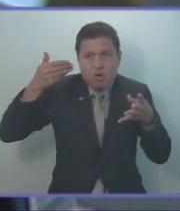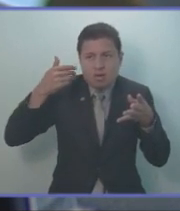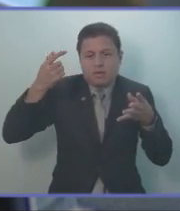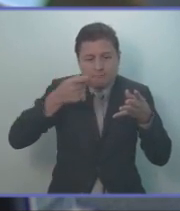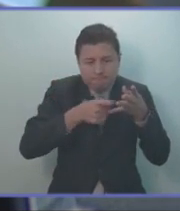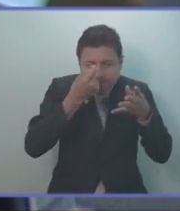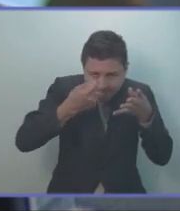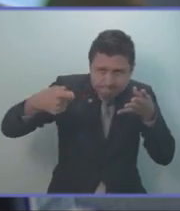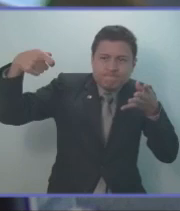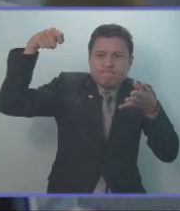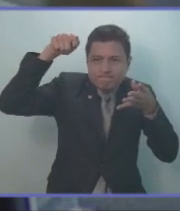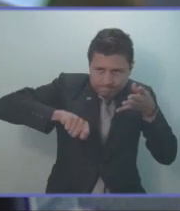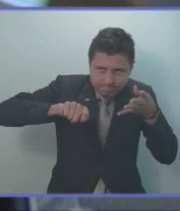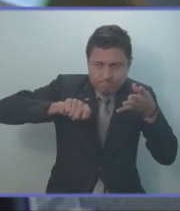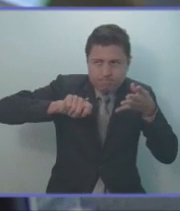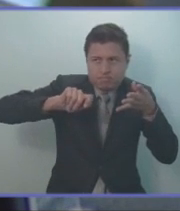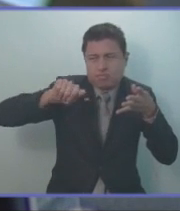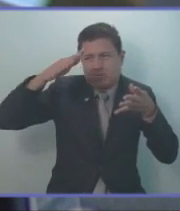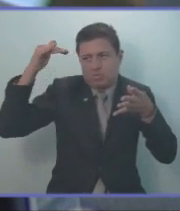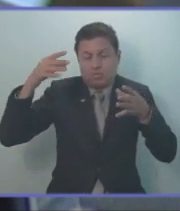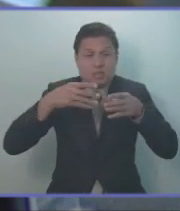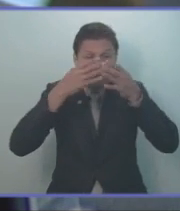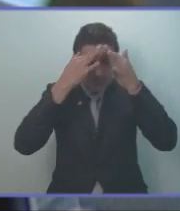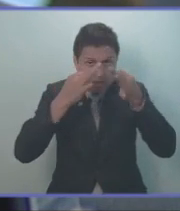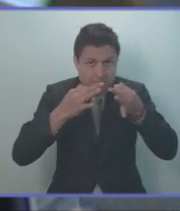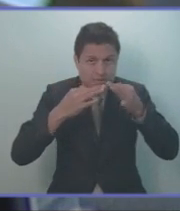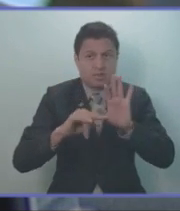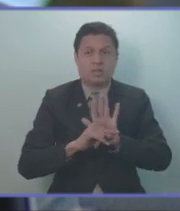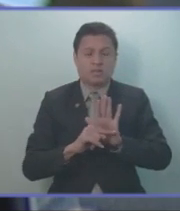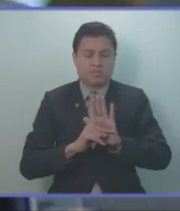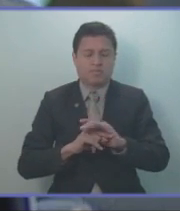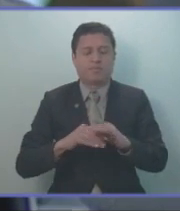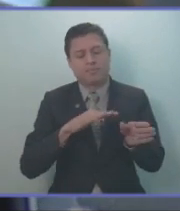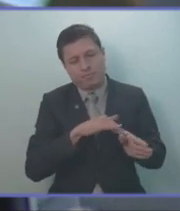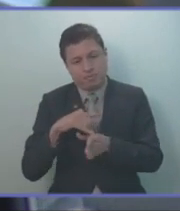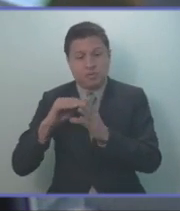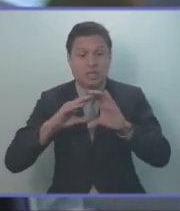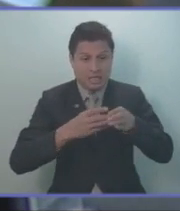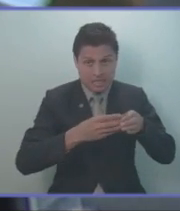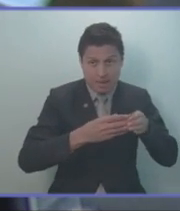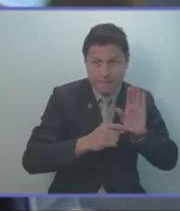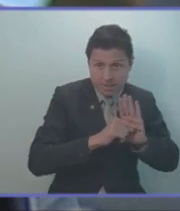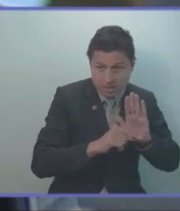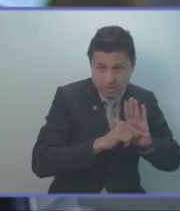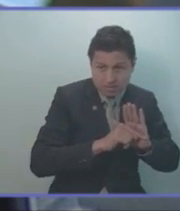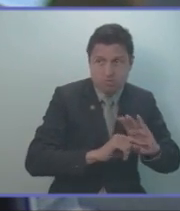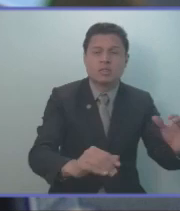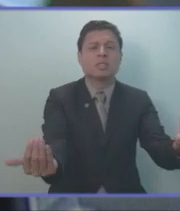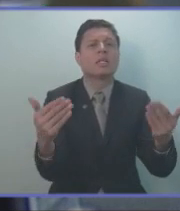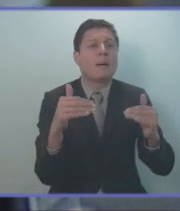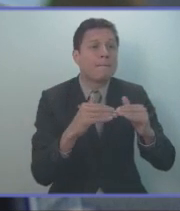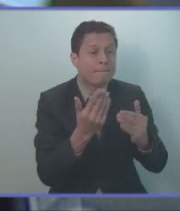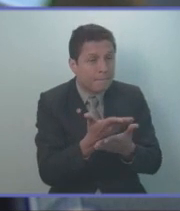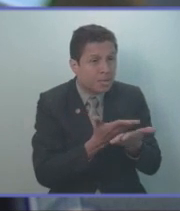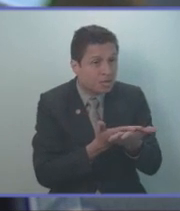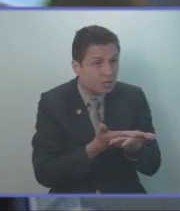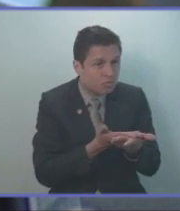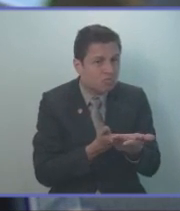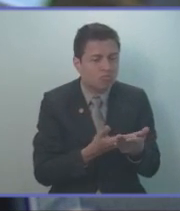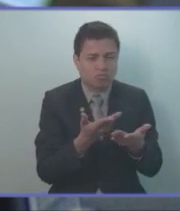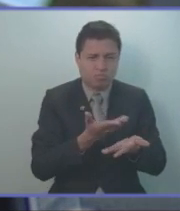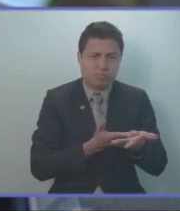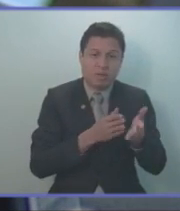instrumento internacional. El dictamen desfavorable de la comisión también conoce el fondo del petitorio, pero